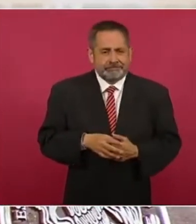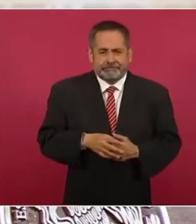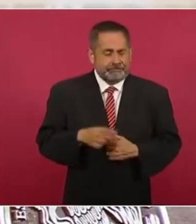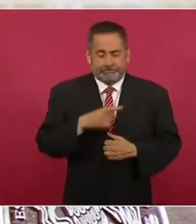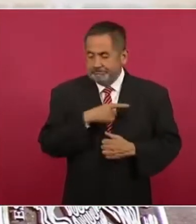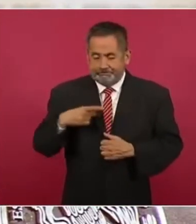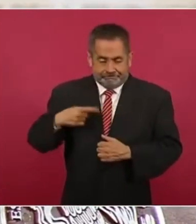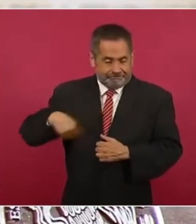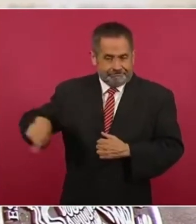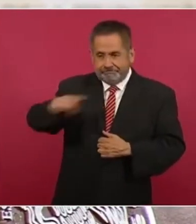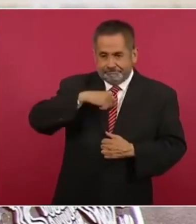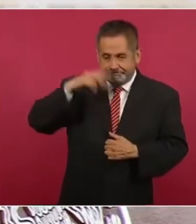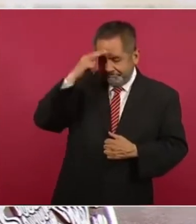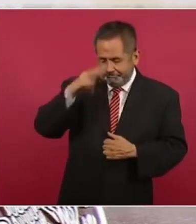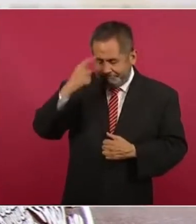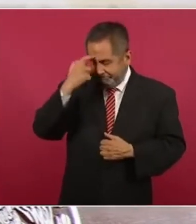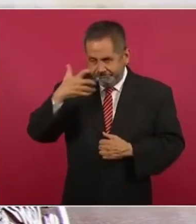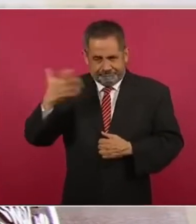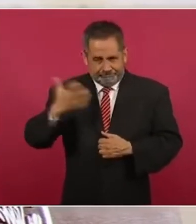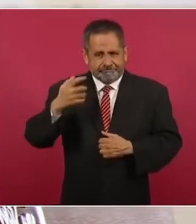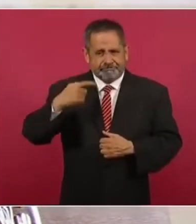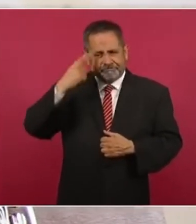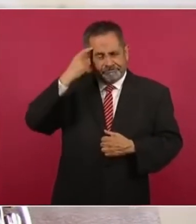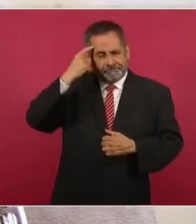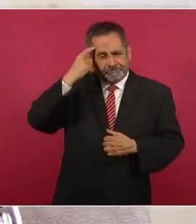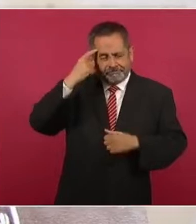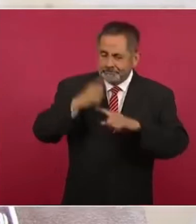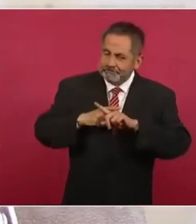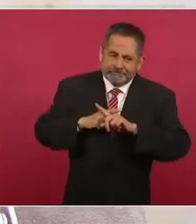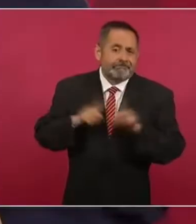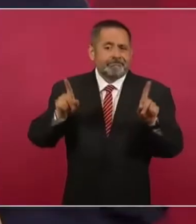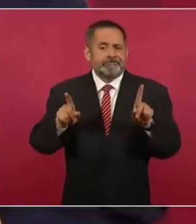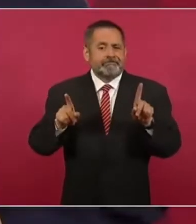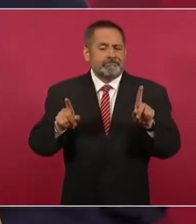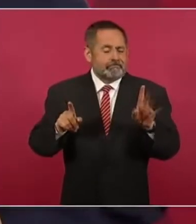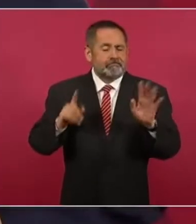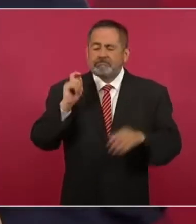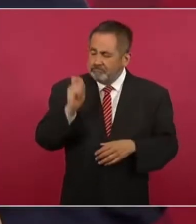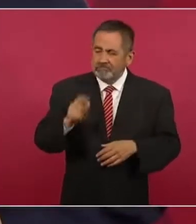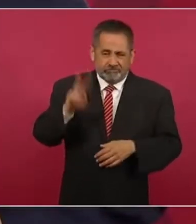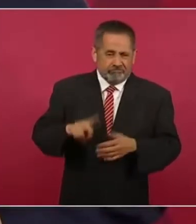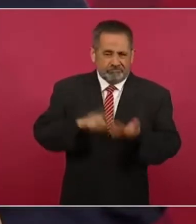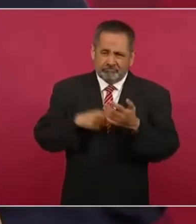debemos de actuar de otra forma.